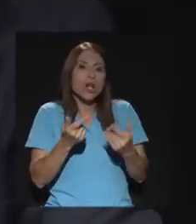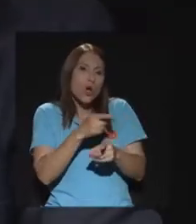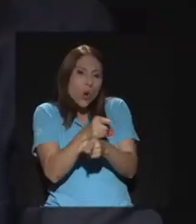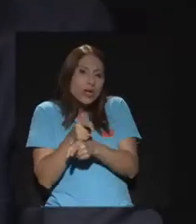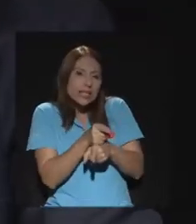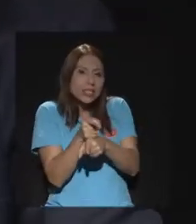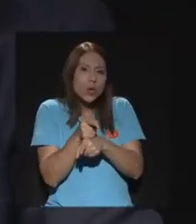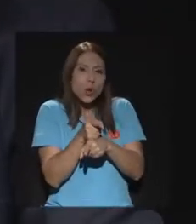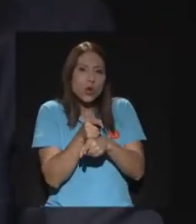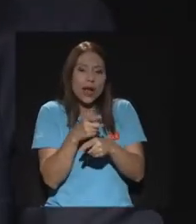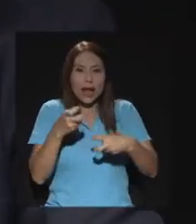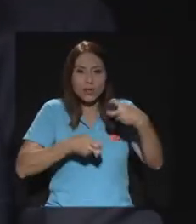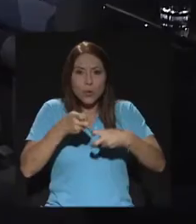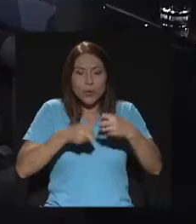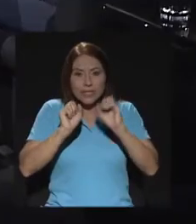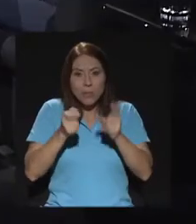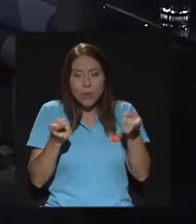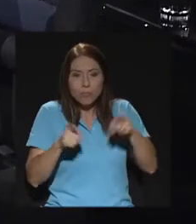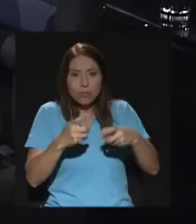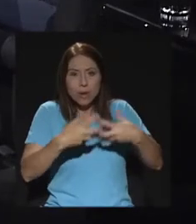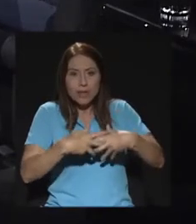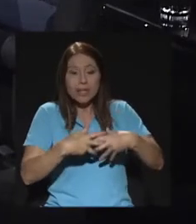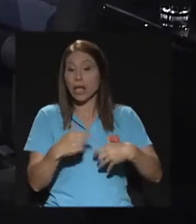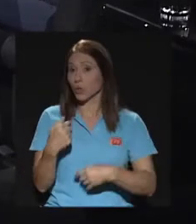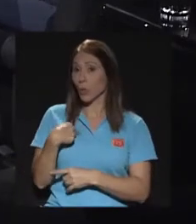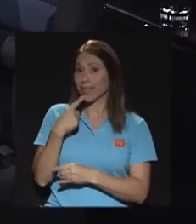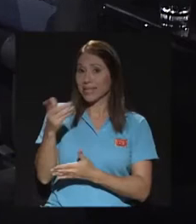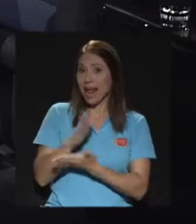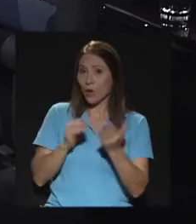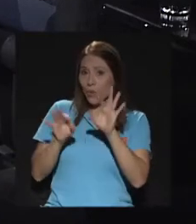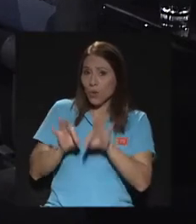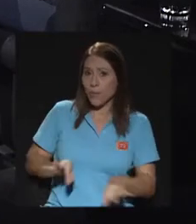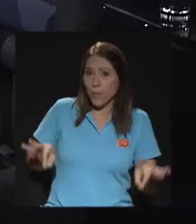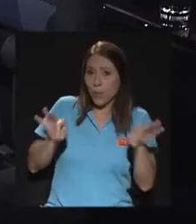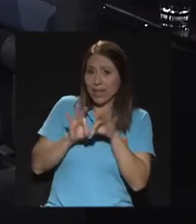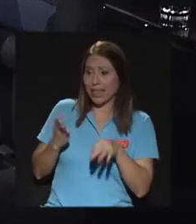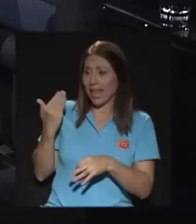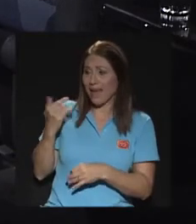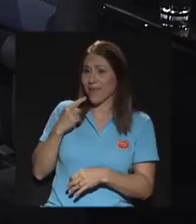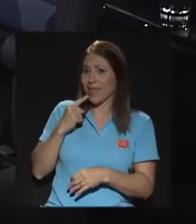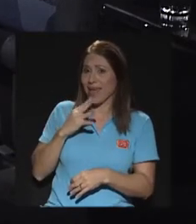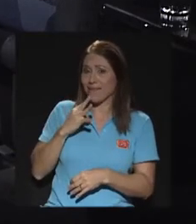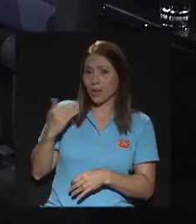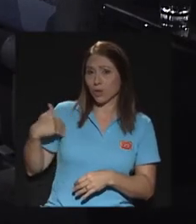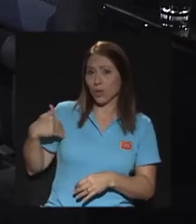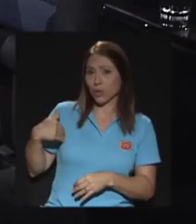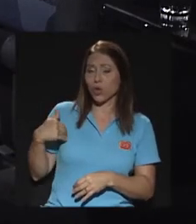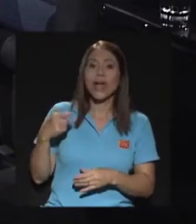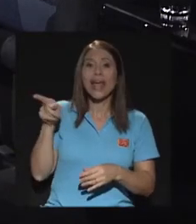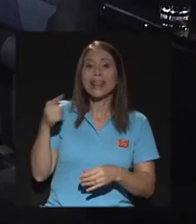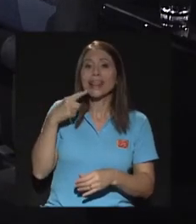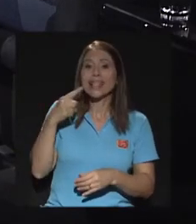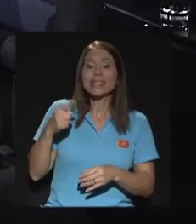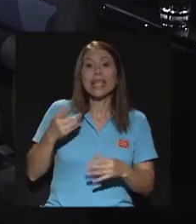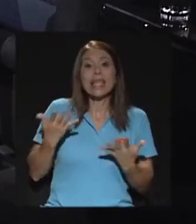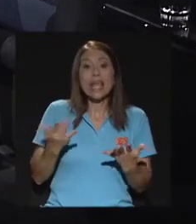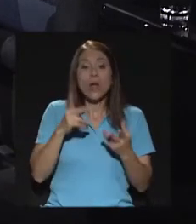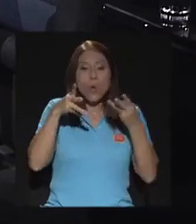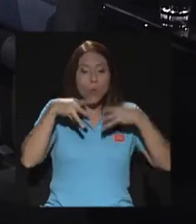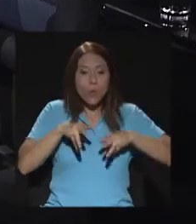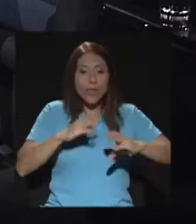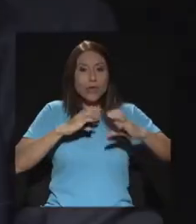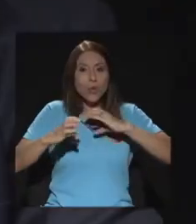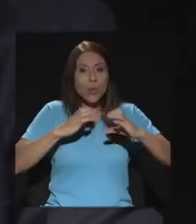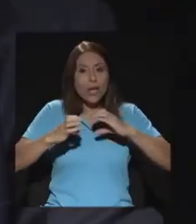corrección a los problemas que pueda generar una empresa. Voy a destacar algo muy importante que acaba de plantear don Antonio, que tiene que ver, él dice que la posibilidad de que un medio de